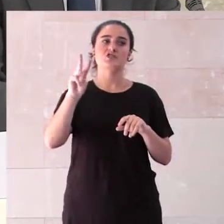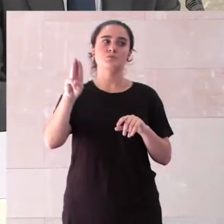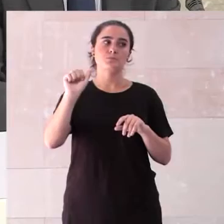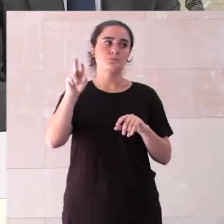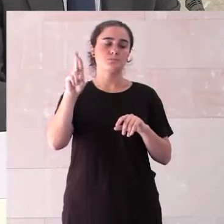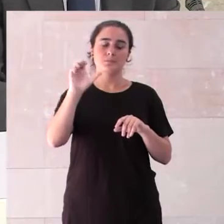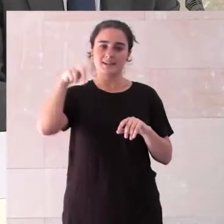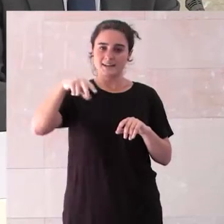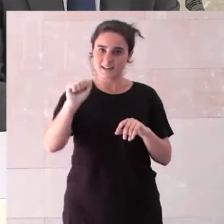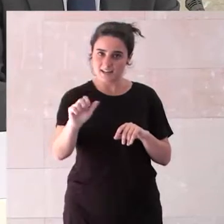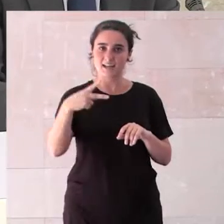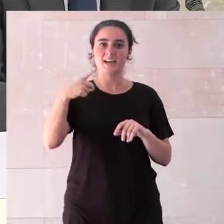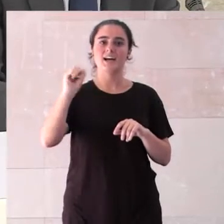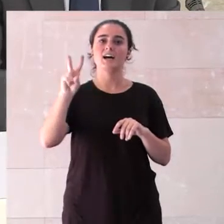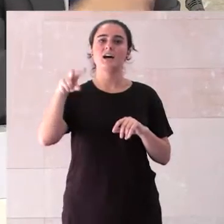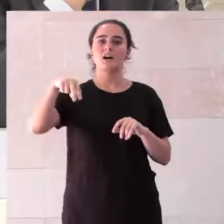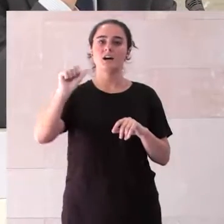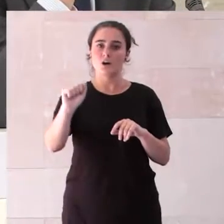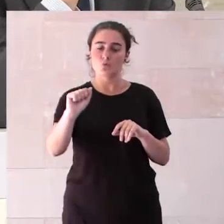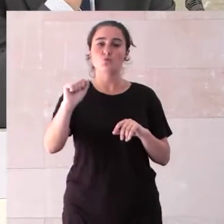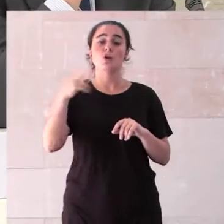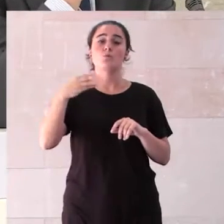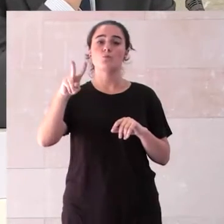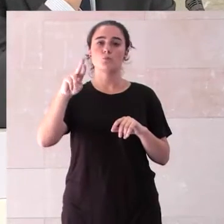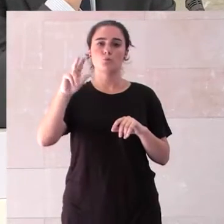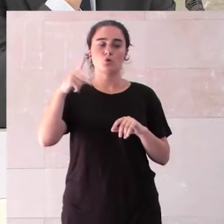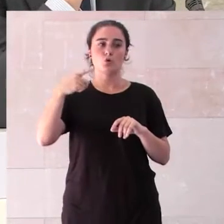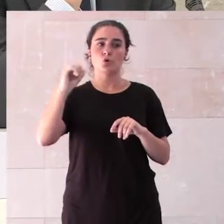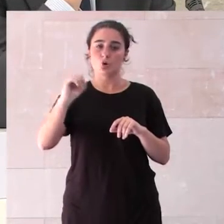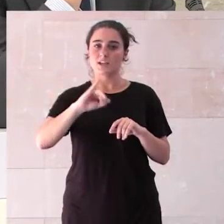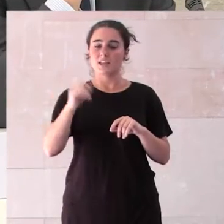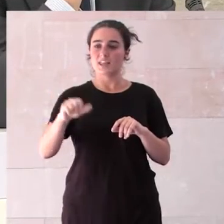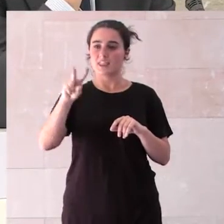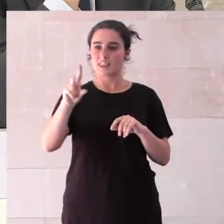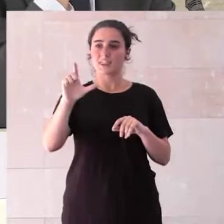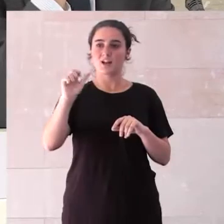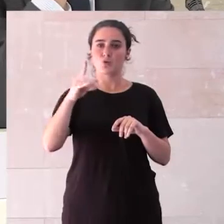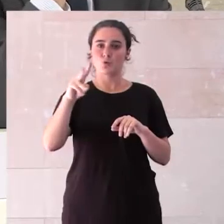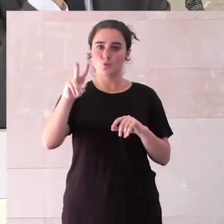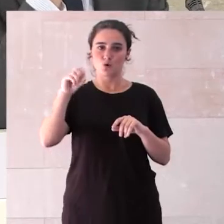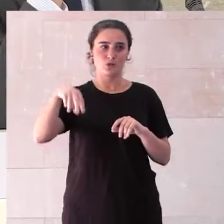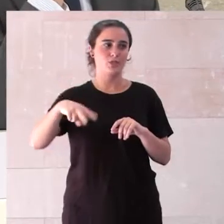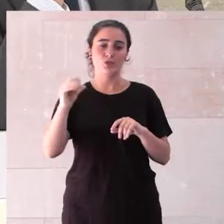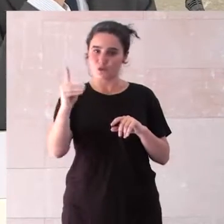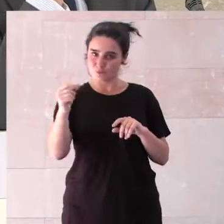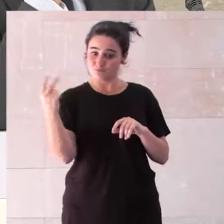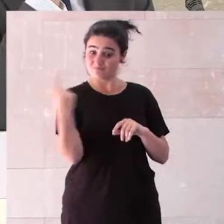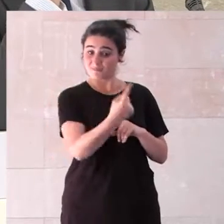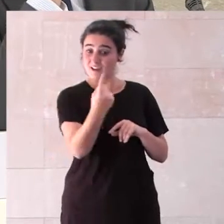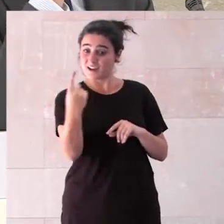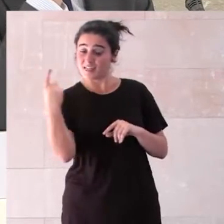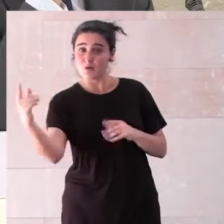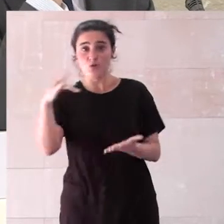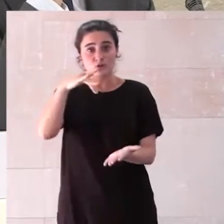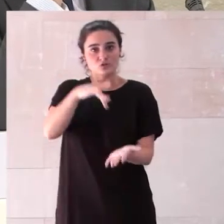Millán, Iruraiz Gauna, El Burgo y Zalduondo. Cada uno de ellos ha sido anfitrión de esta jornada en alguna